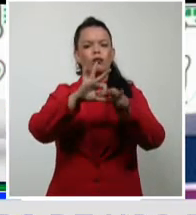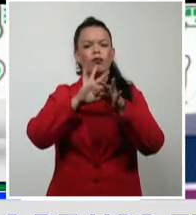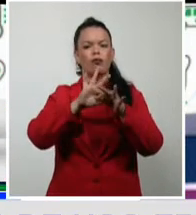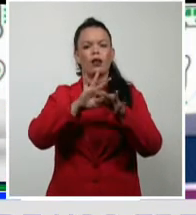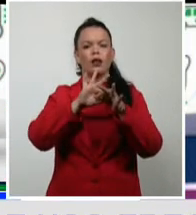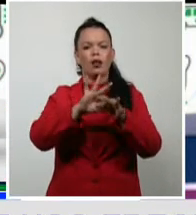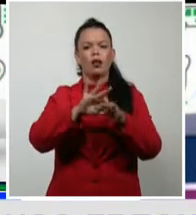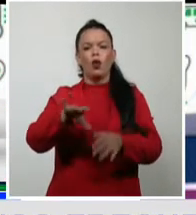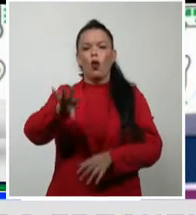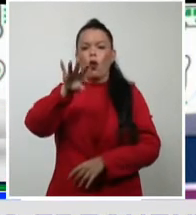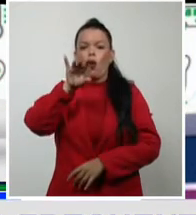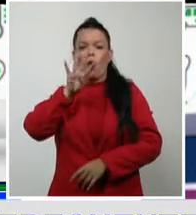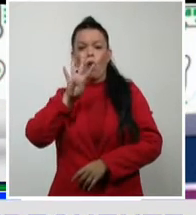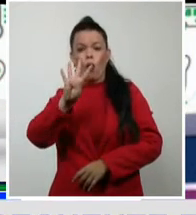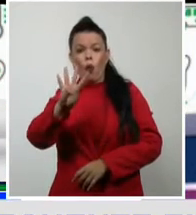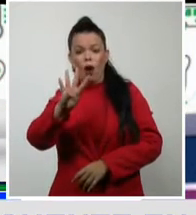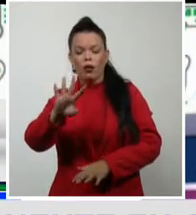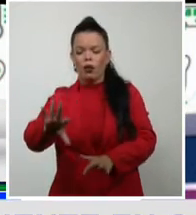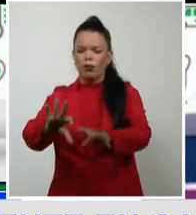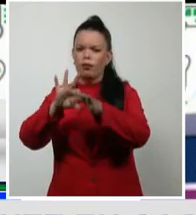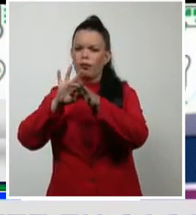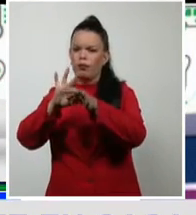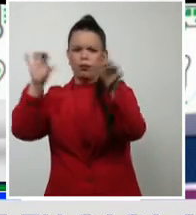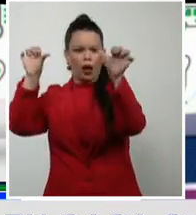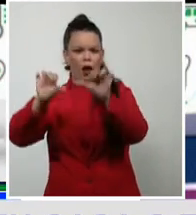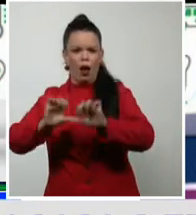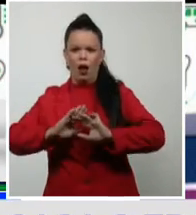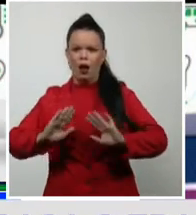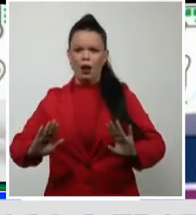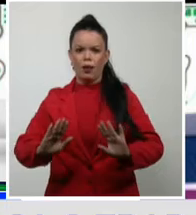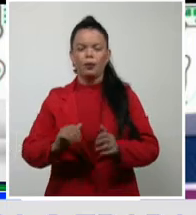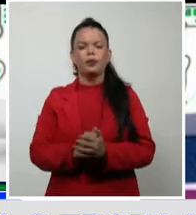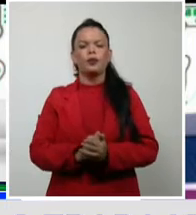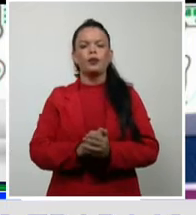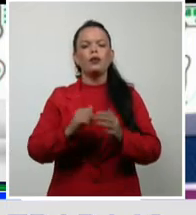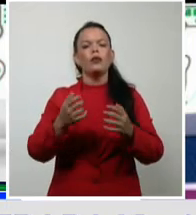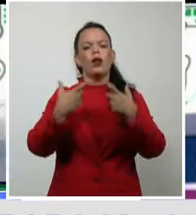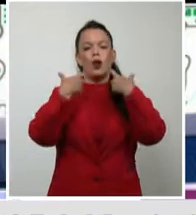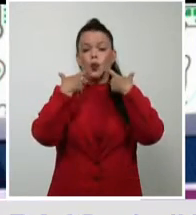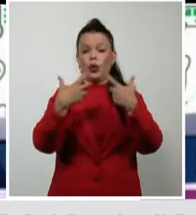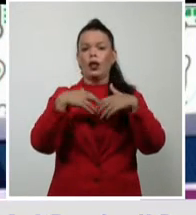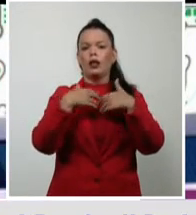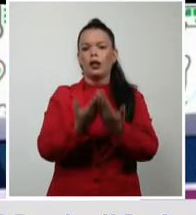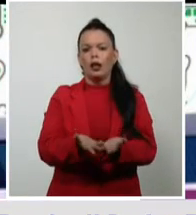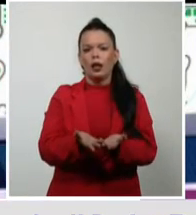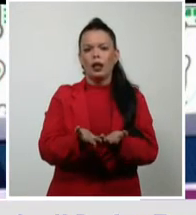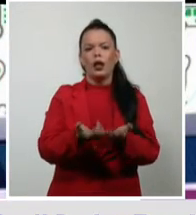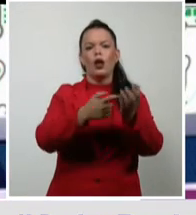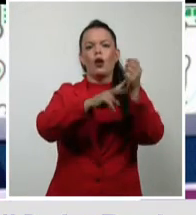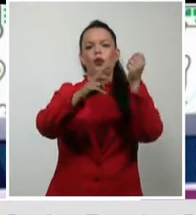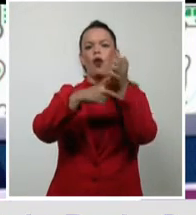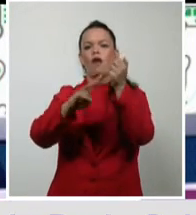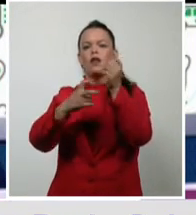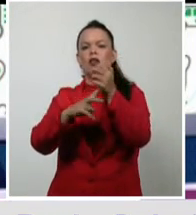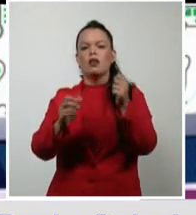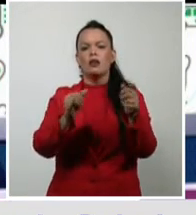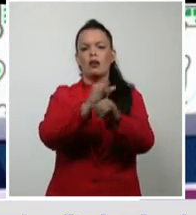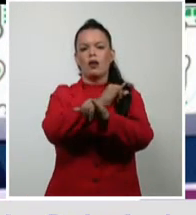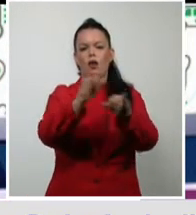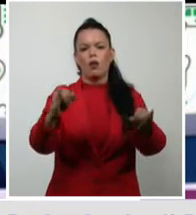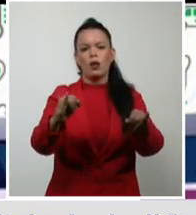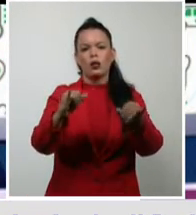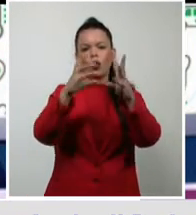graves. Entre los temas más importantes del día, bueno, la residencia por provincias y municipios. De los 6 casos